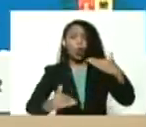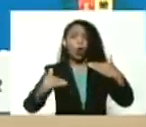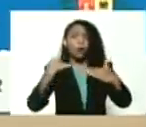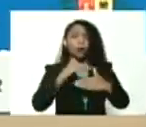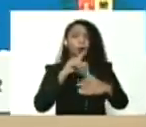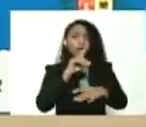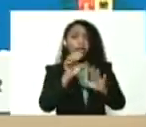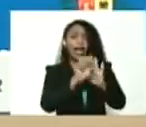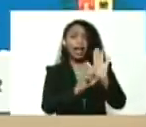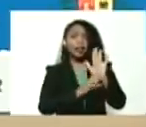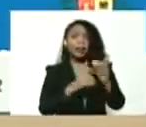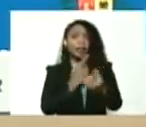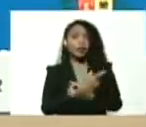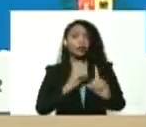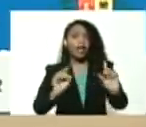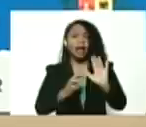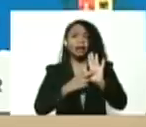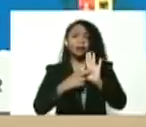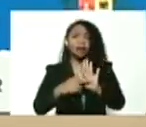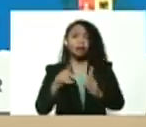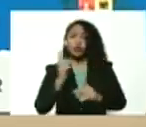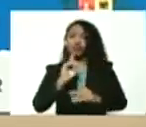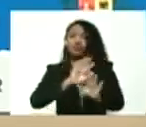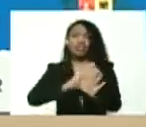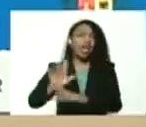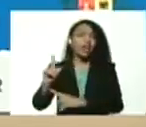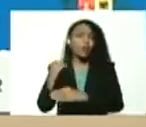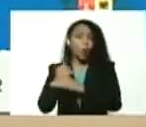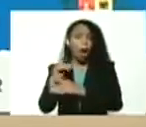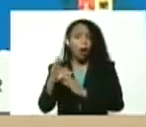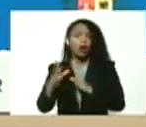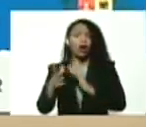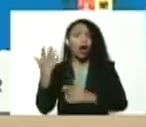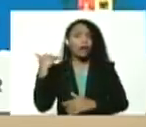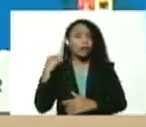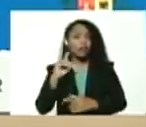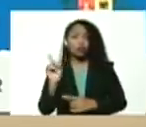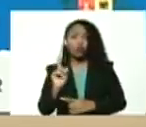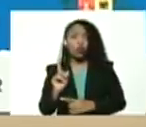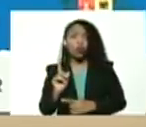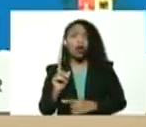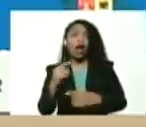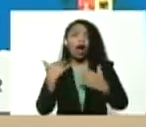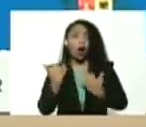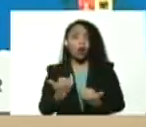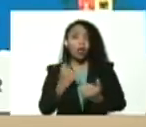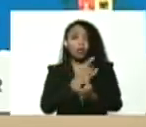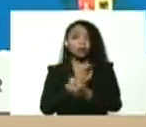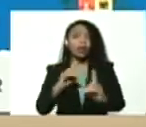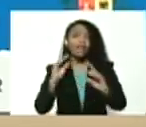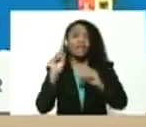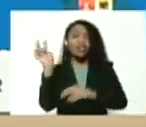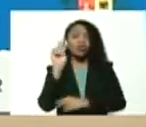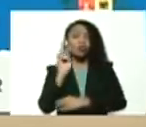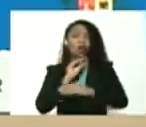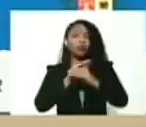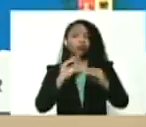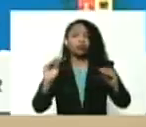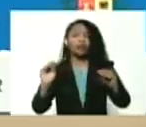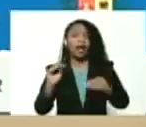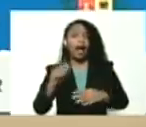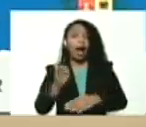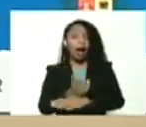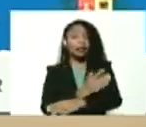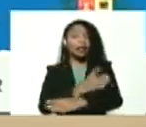de la democracia representativa. Así que Venezuela hace un llamado ante la gravedad de